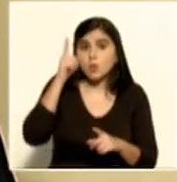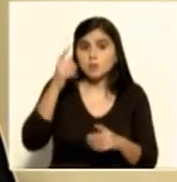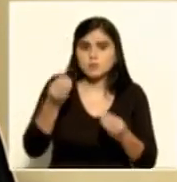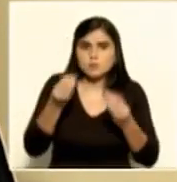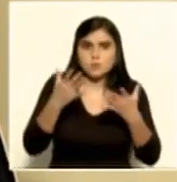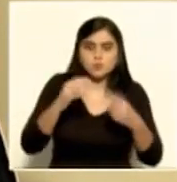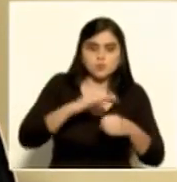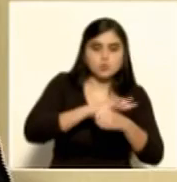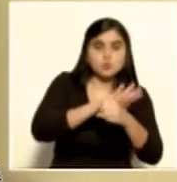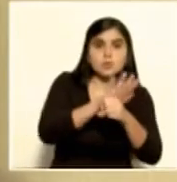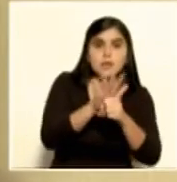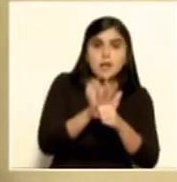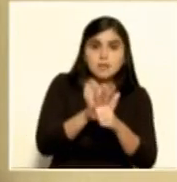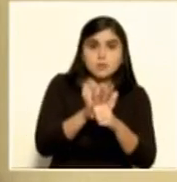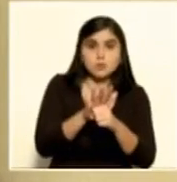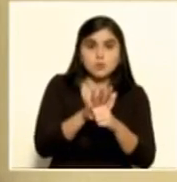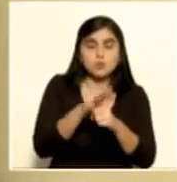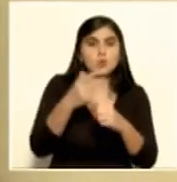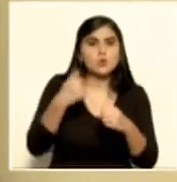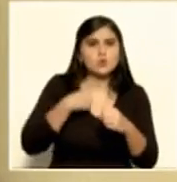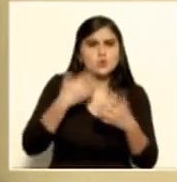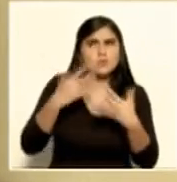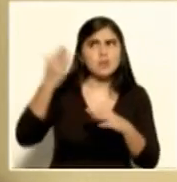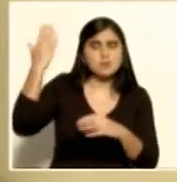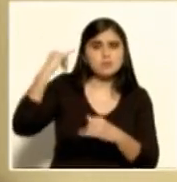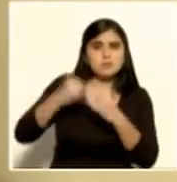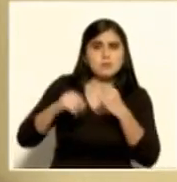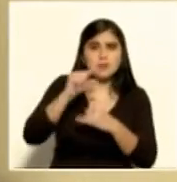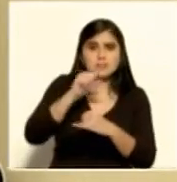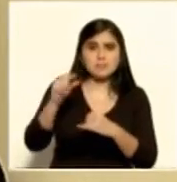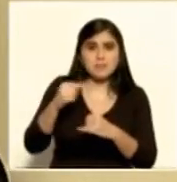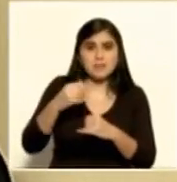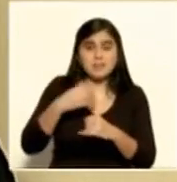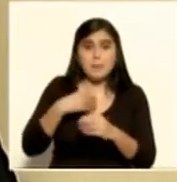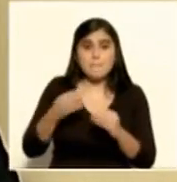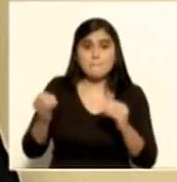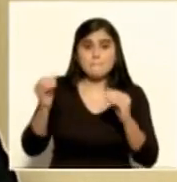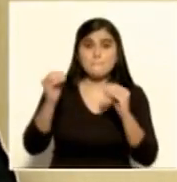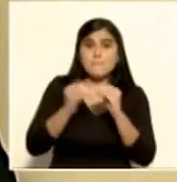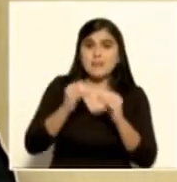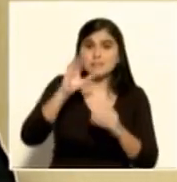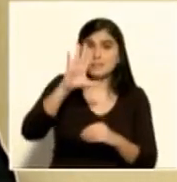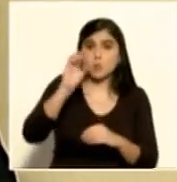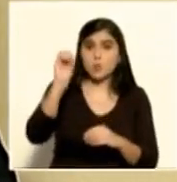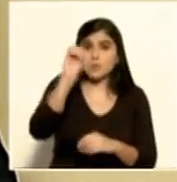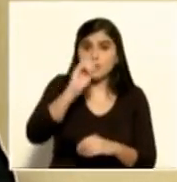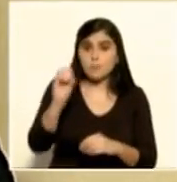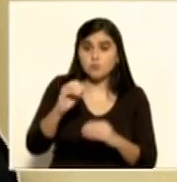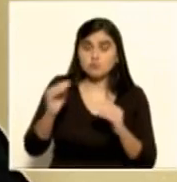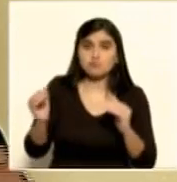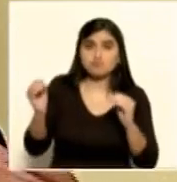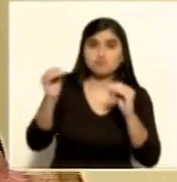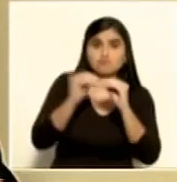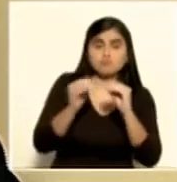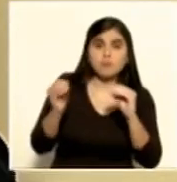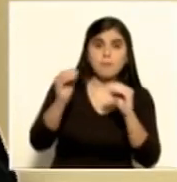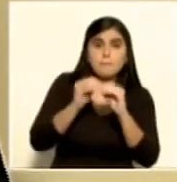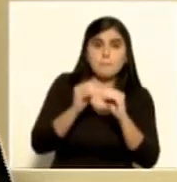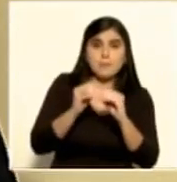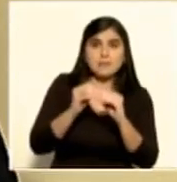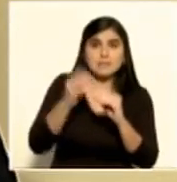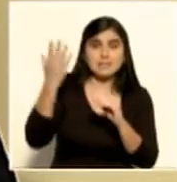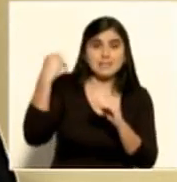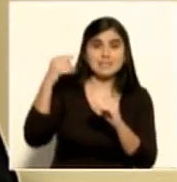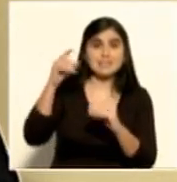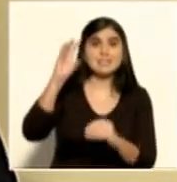haya, porque lo que yo indicaba, en las últimas 2 semanas hemos tenido más del 50% prácticamente de todos los casos que hemos registrado desde el 6 de